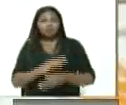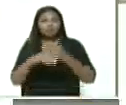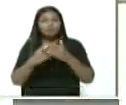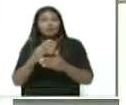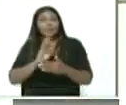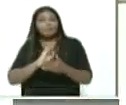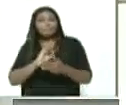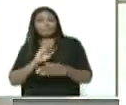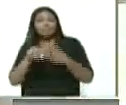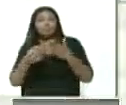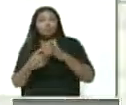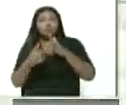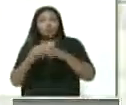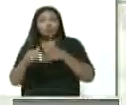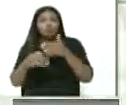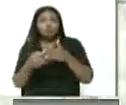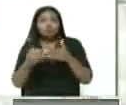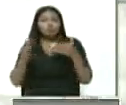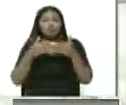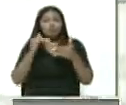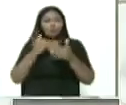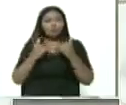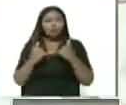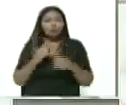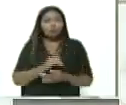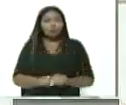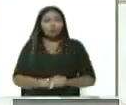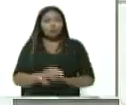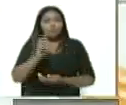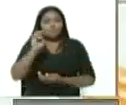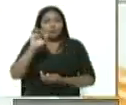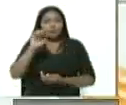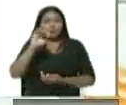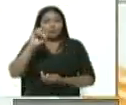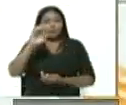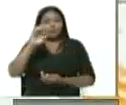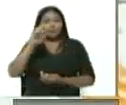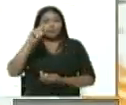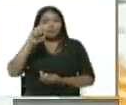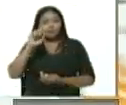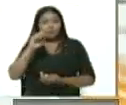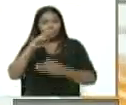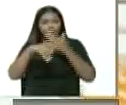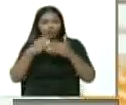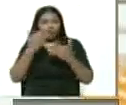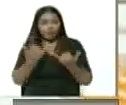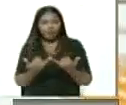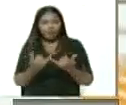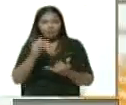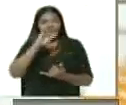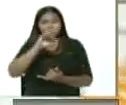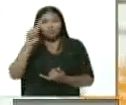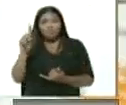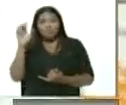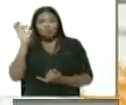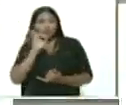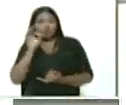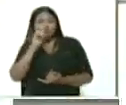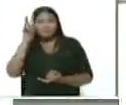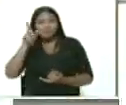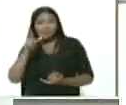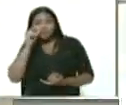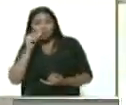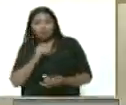postulan y cerramos con la paridad bien 51% de venezolanos sin